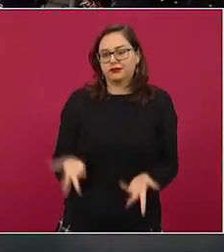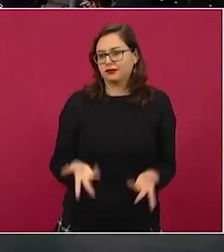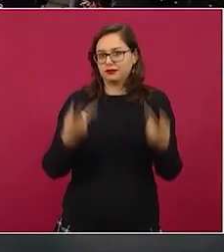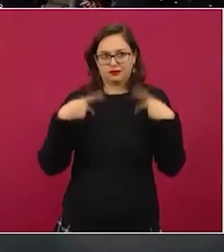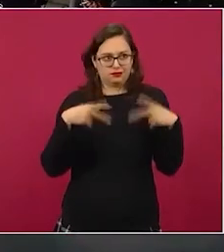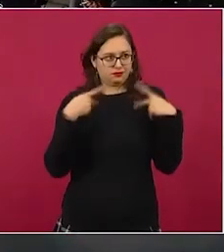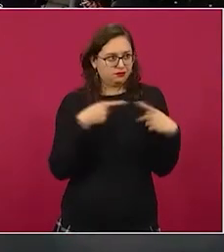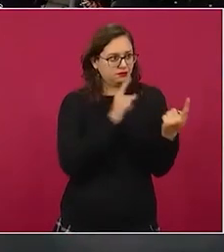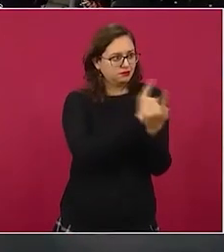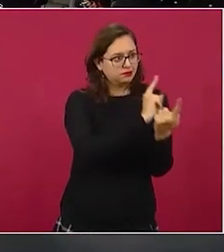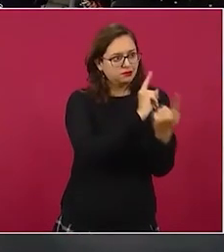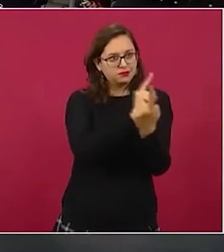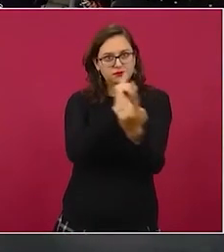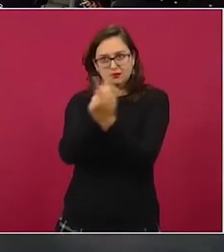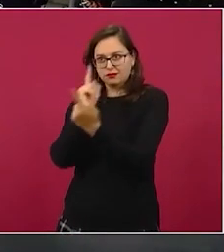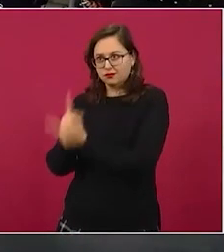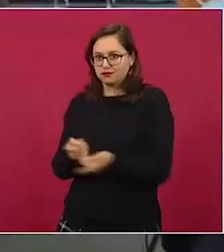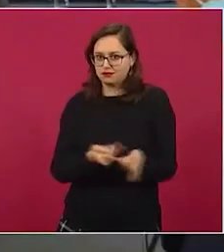la gente.